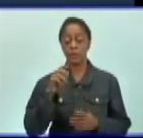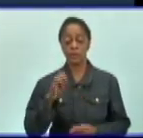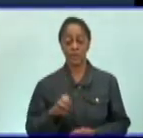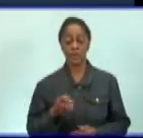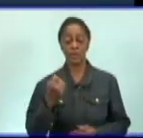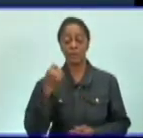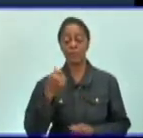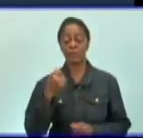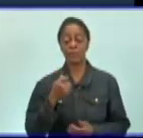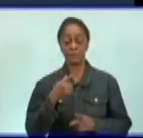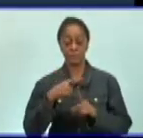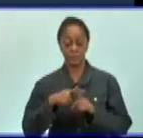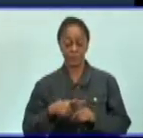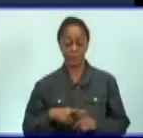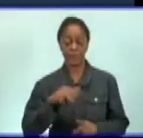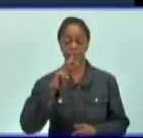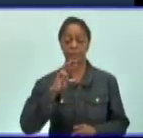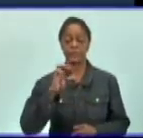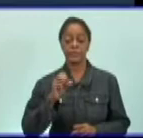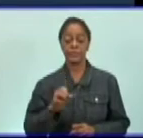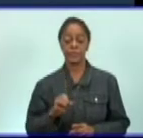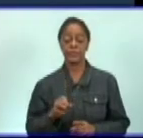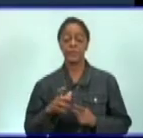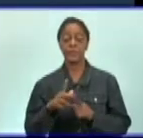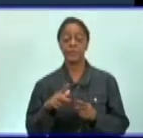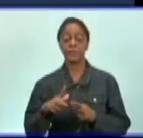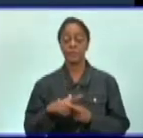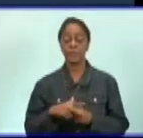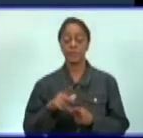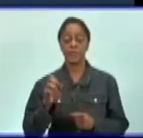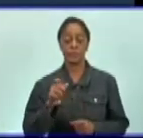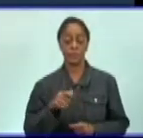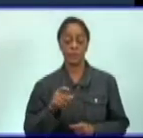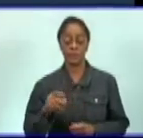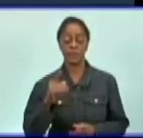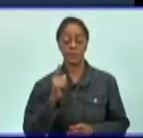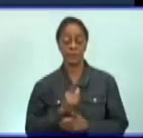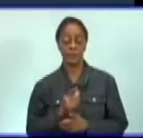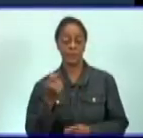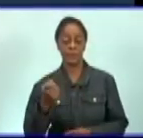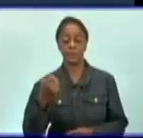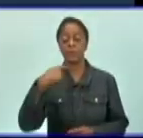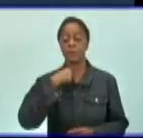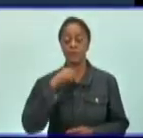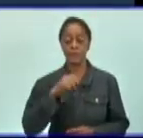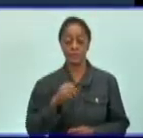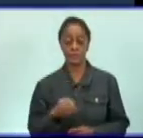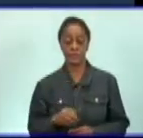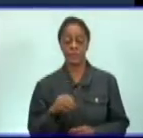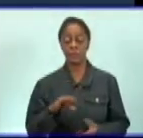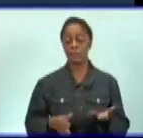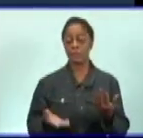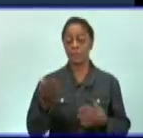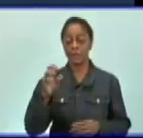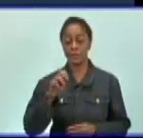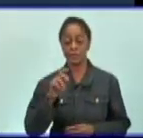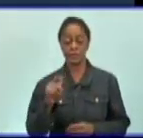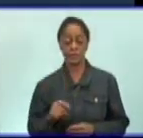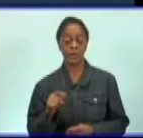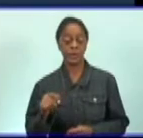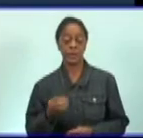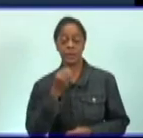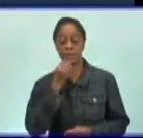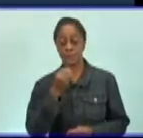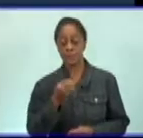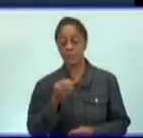30 kilogramos. Estamos entonces frente a un ejercicio con magnitudes en el que